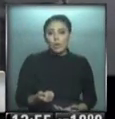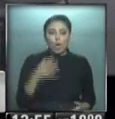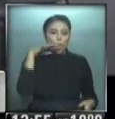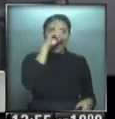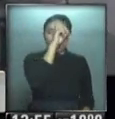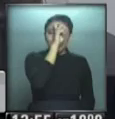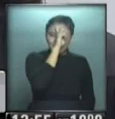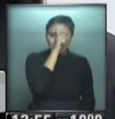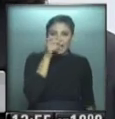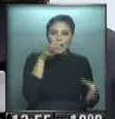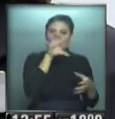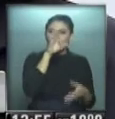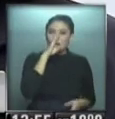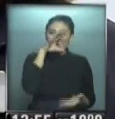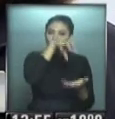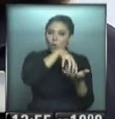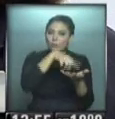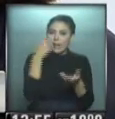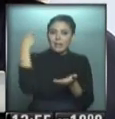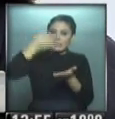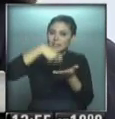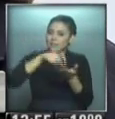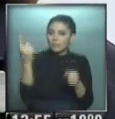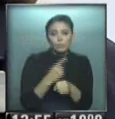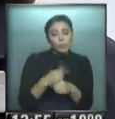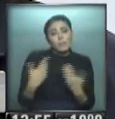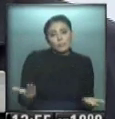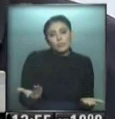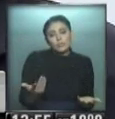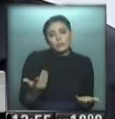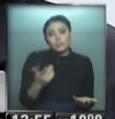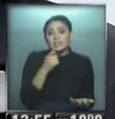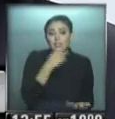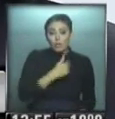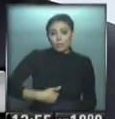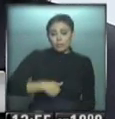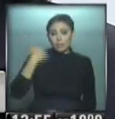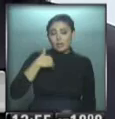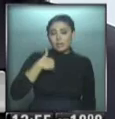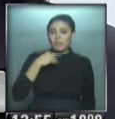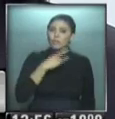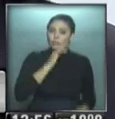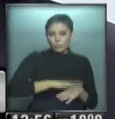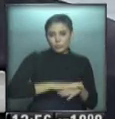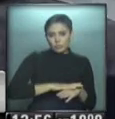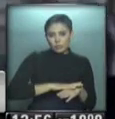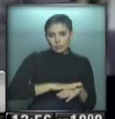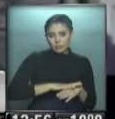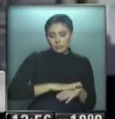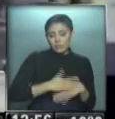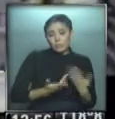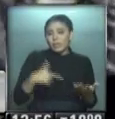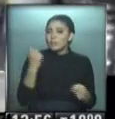hospitalito que hay en córdoba y que en ese sentido sería muy bueno el estado argentino se hiciera cargo porque